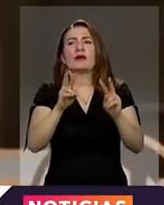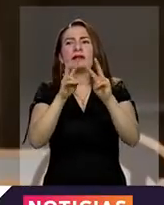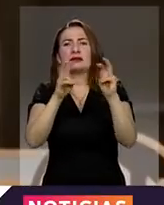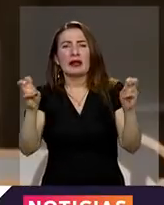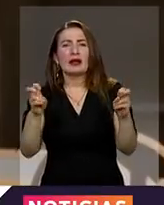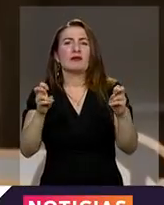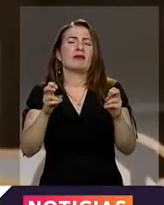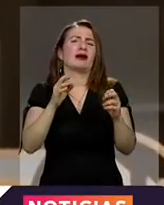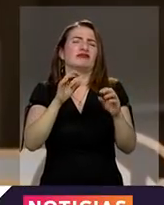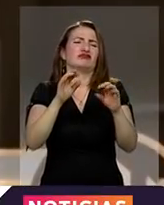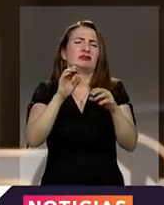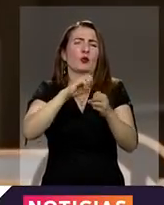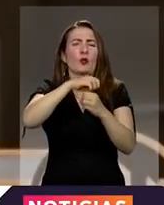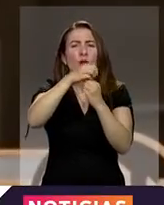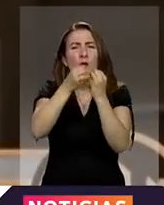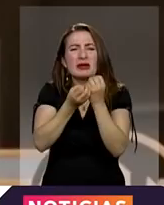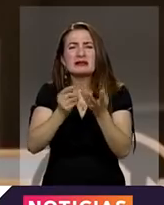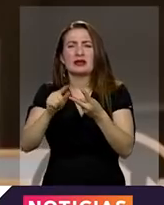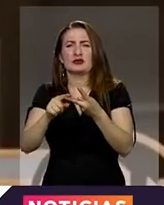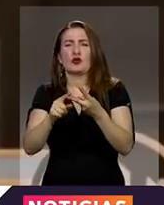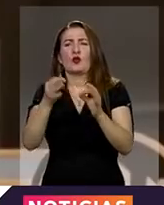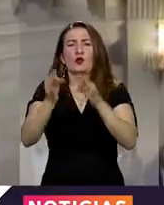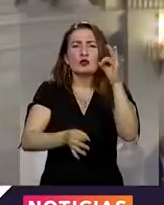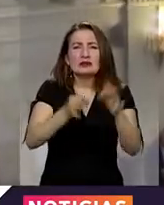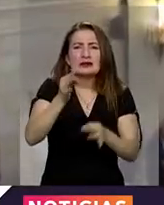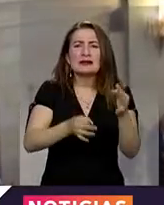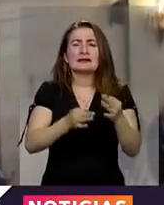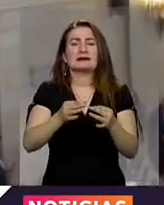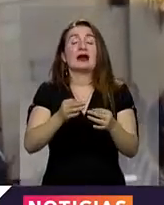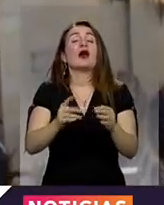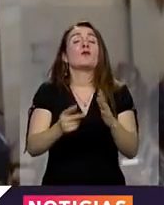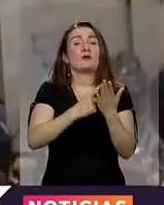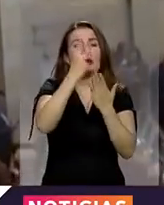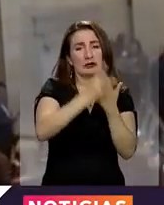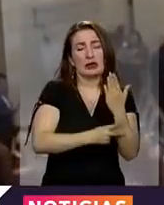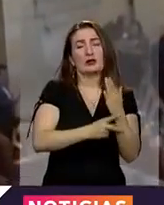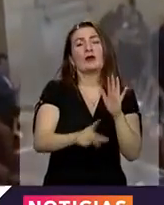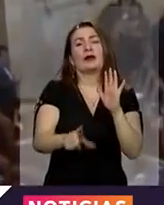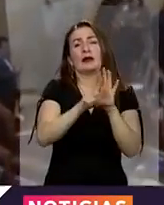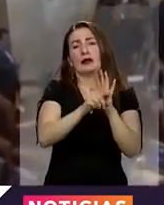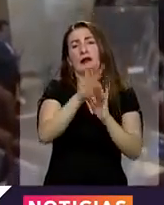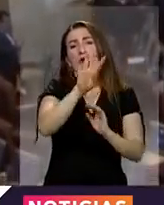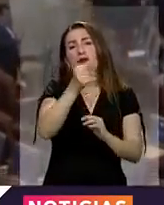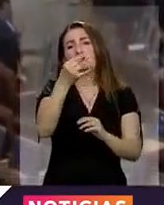a la justicia y a la educación, así como el proyecto de ley 413 sobre mercado de capitales.